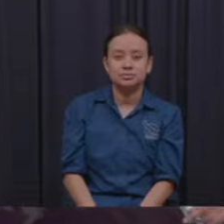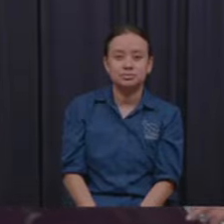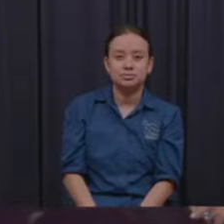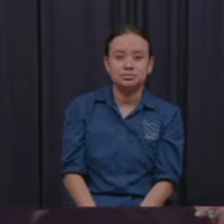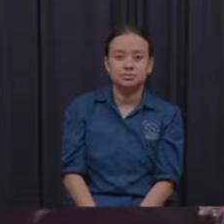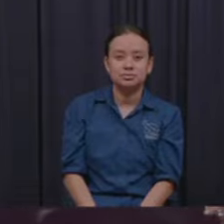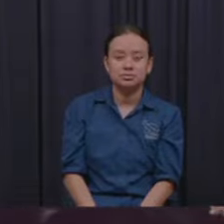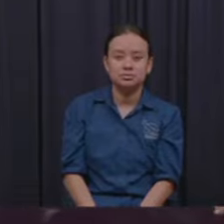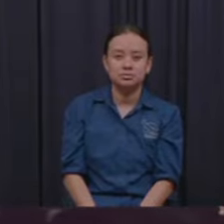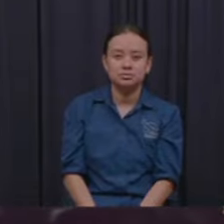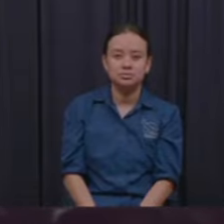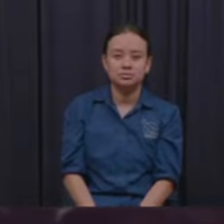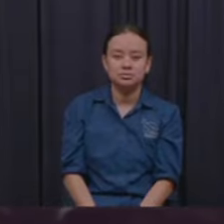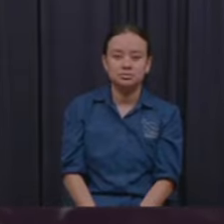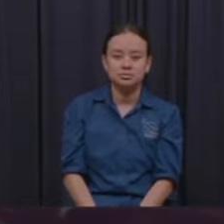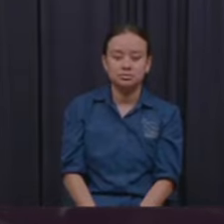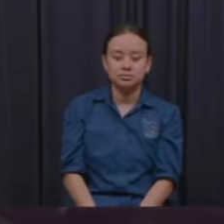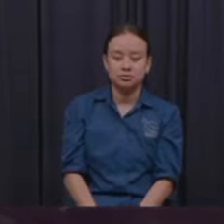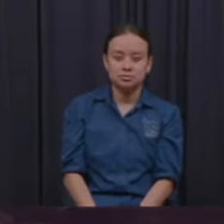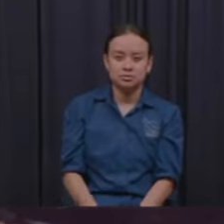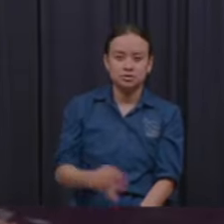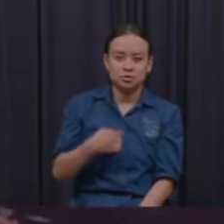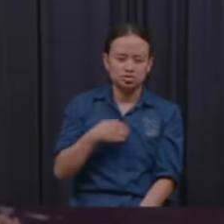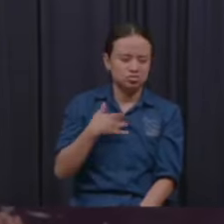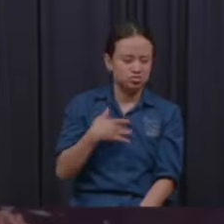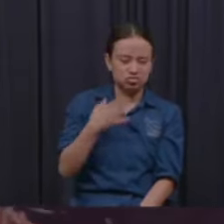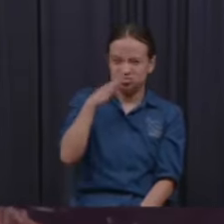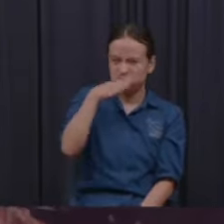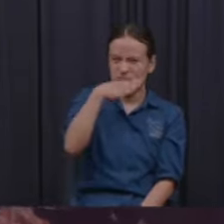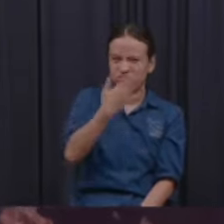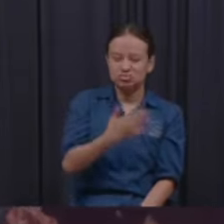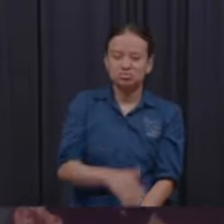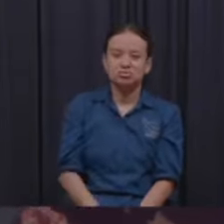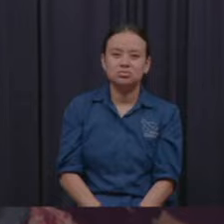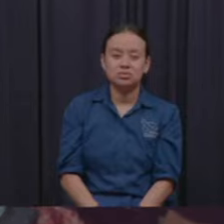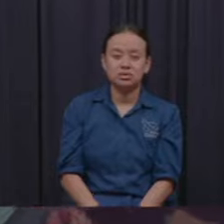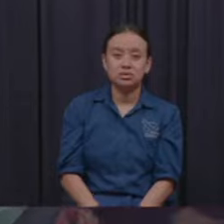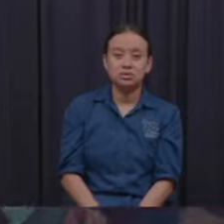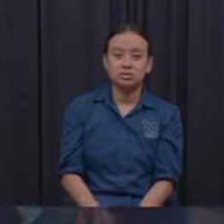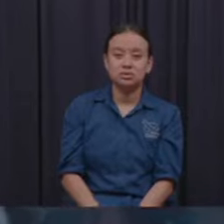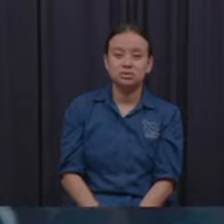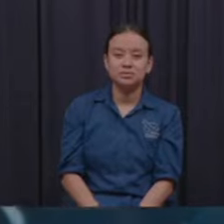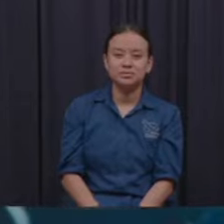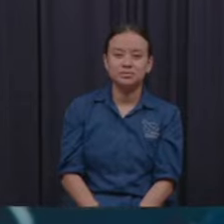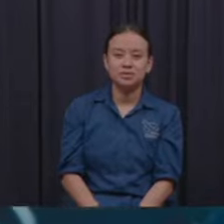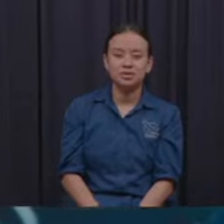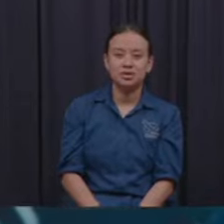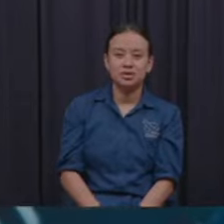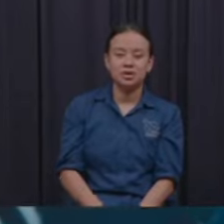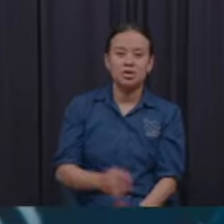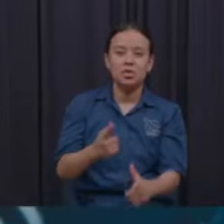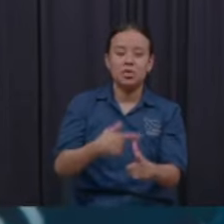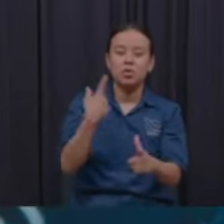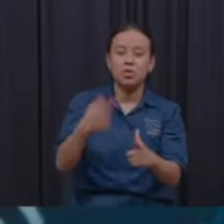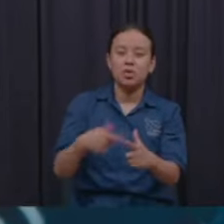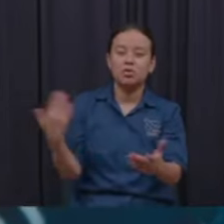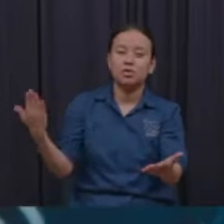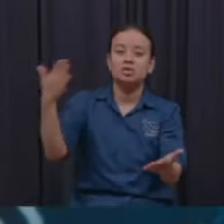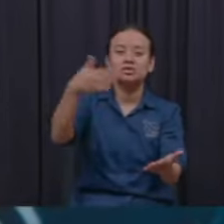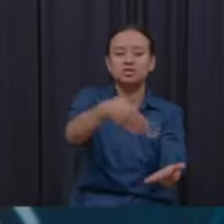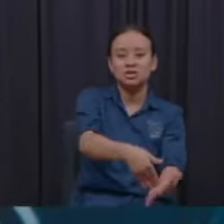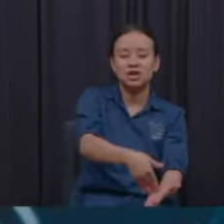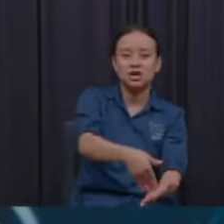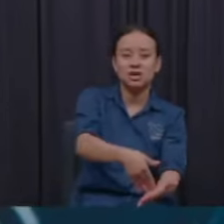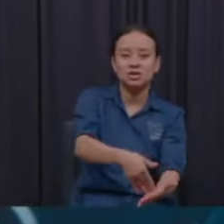lo que estos hermanos hicieron allí. Y me quedé sentadito atrás. Cuando se viene una hermana, no olvido nunca